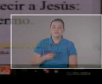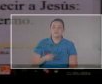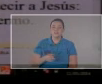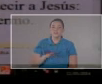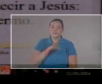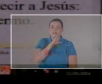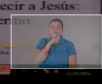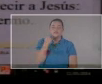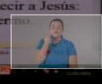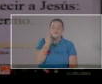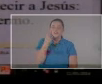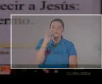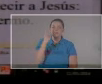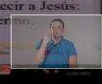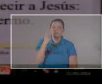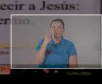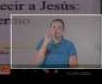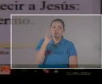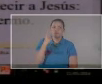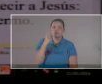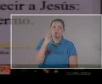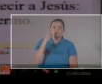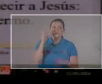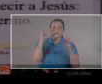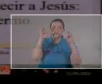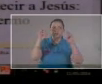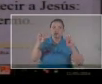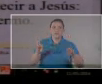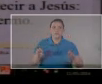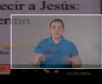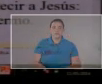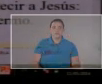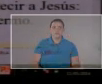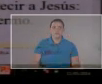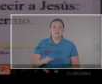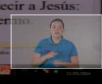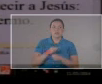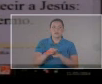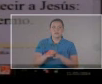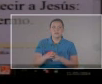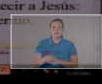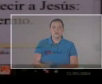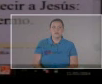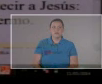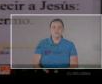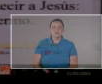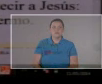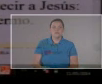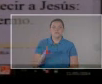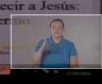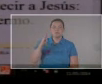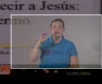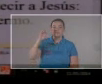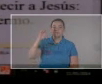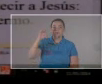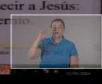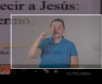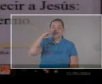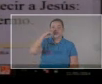llamado Lázaro de Betania, la aldea de María y de Marta, su hermana. Betania significa casa